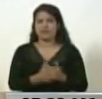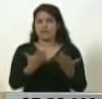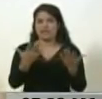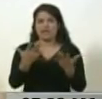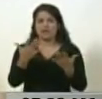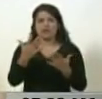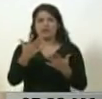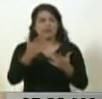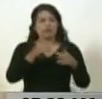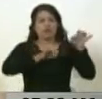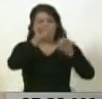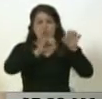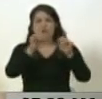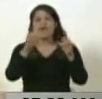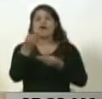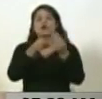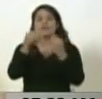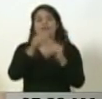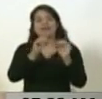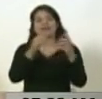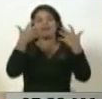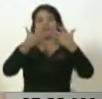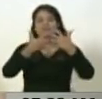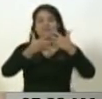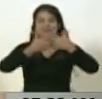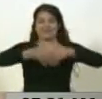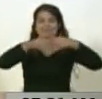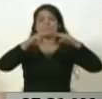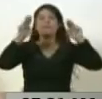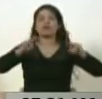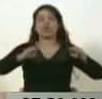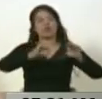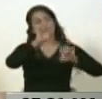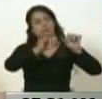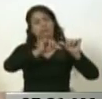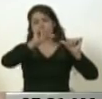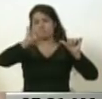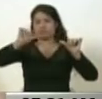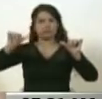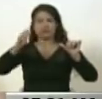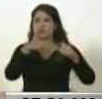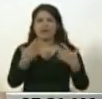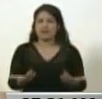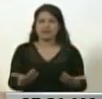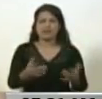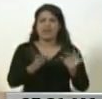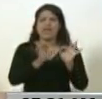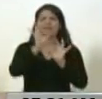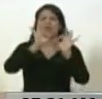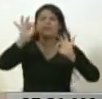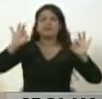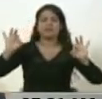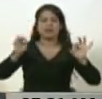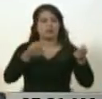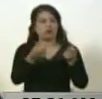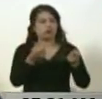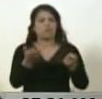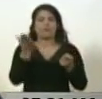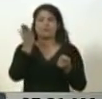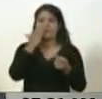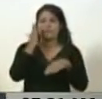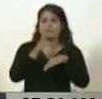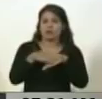variable, no solamente macroeconómica, sino un comportamiento estadístico que nos permita realmente determinar